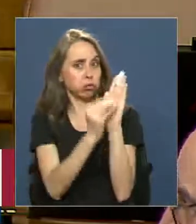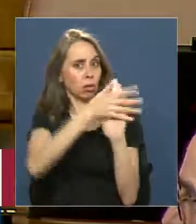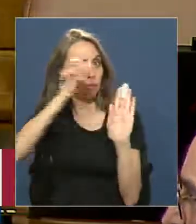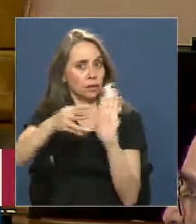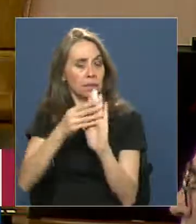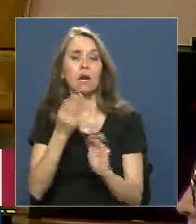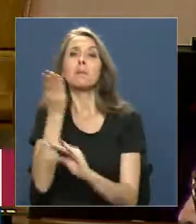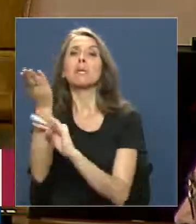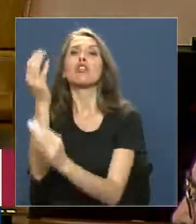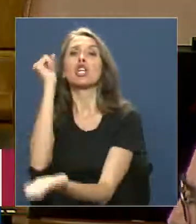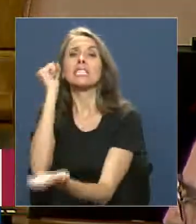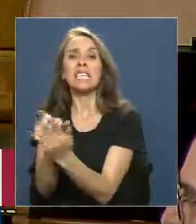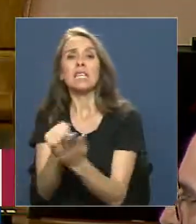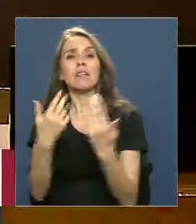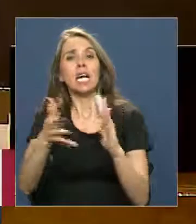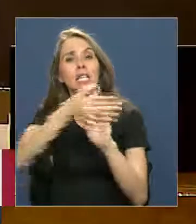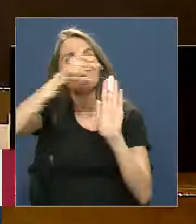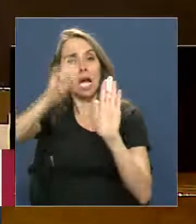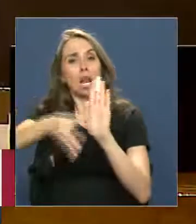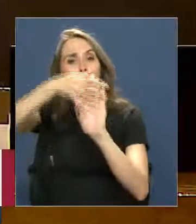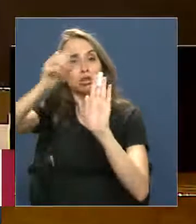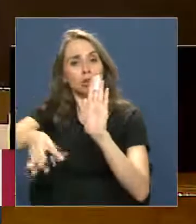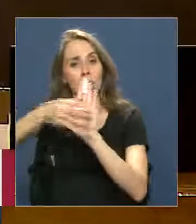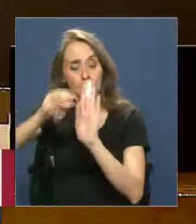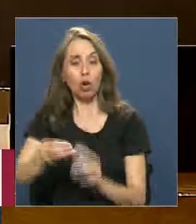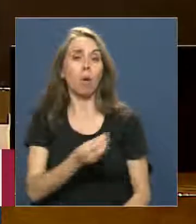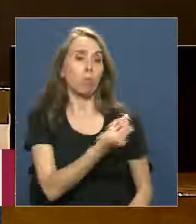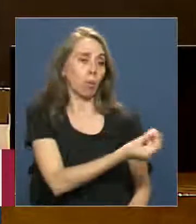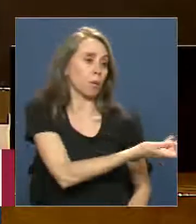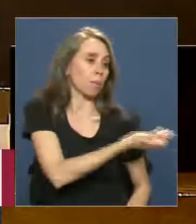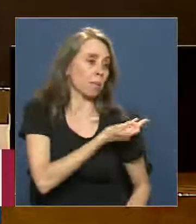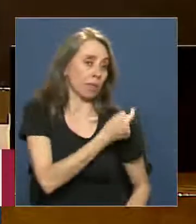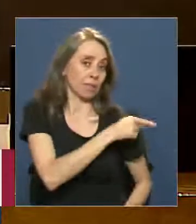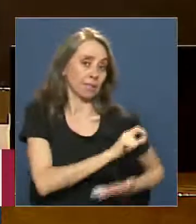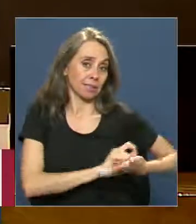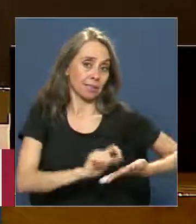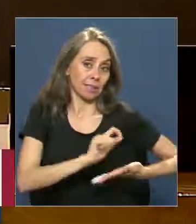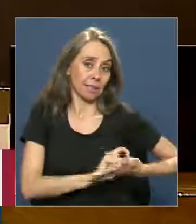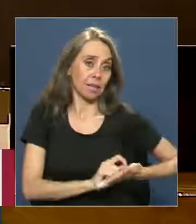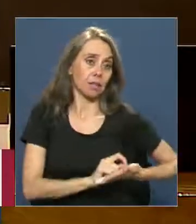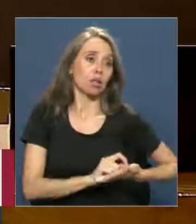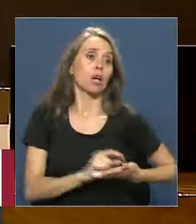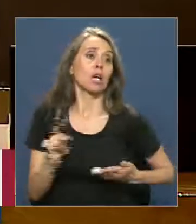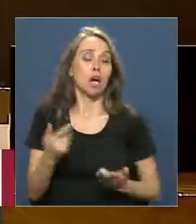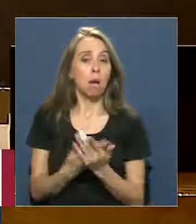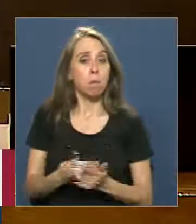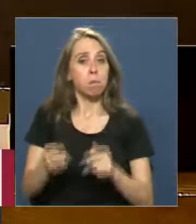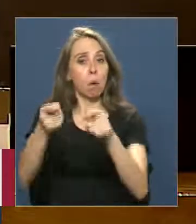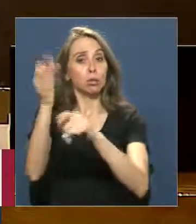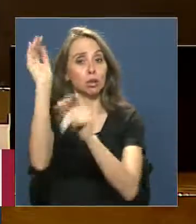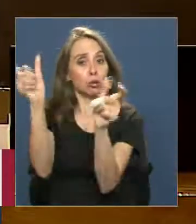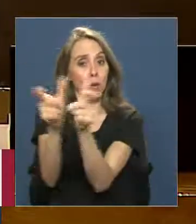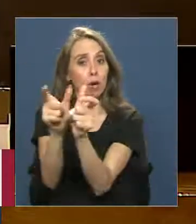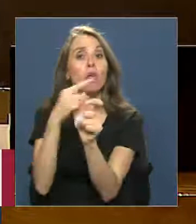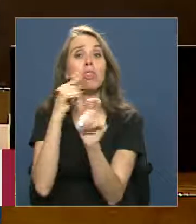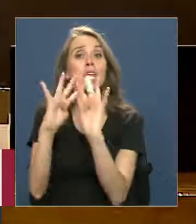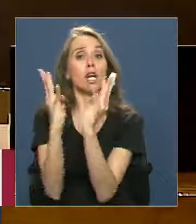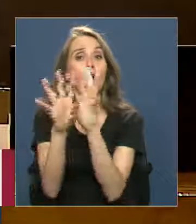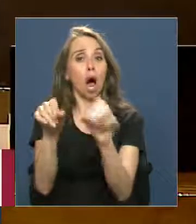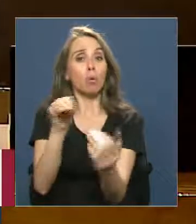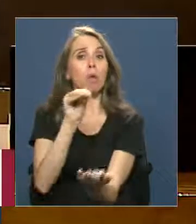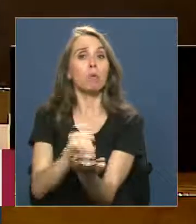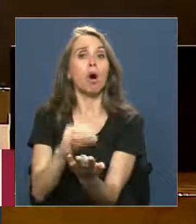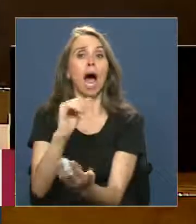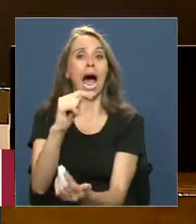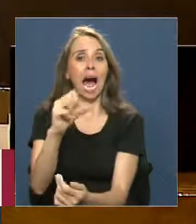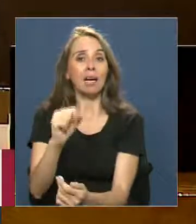en concreto a ese congreso. Muy bien, lo que me señalan es que esa propuesta que hicieron y que había acuerdo, según usted señala, quedará consignada en el